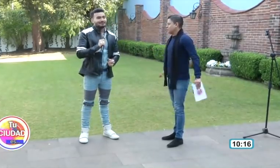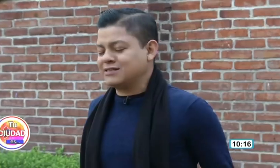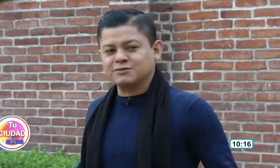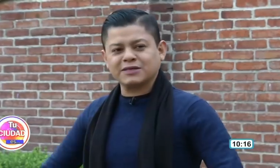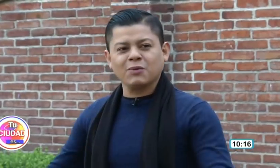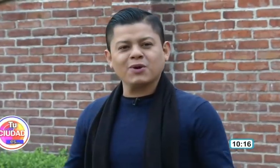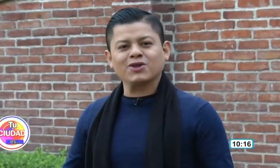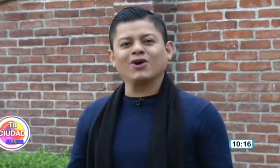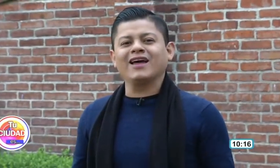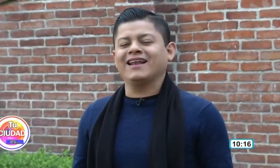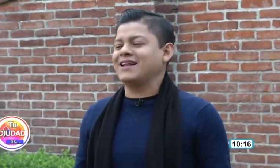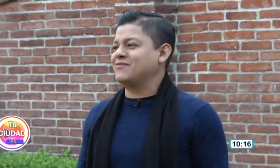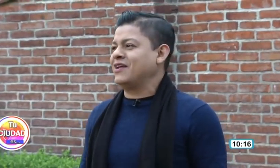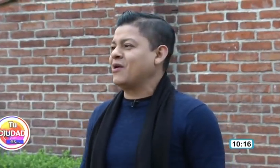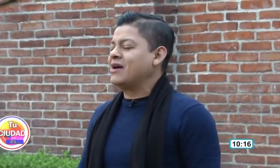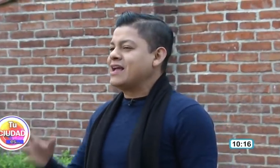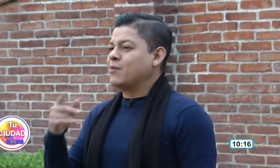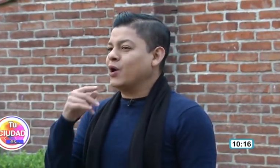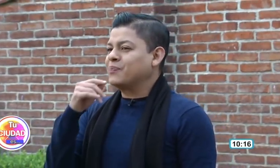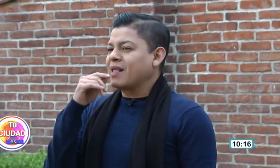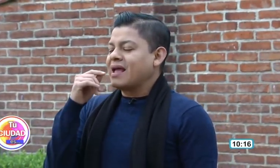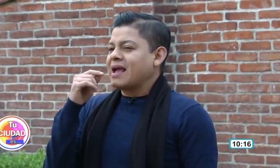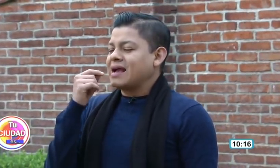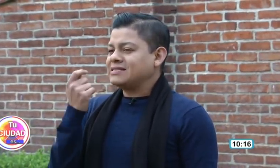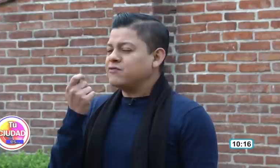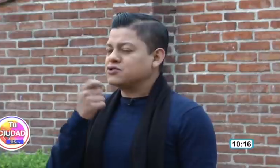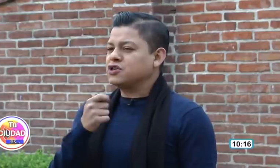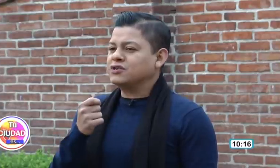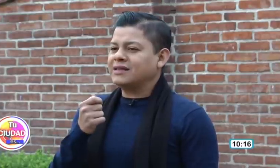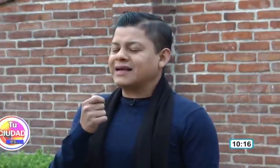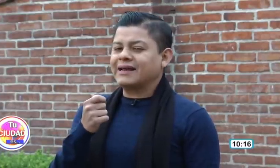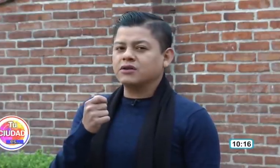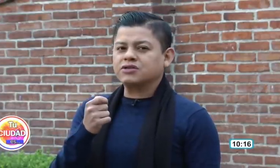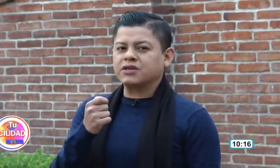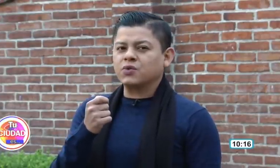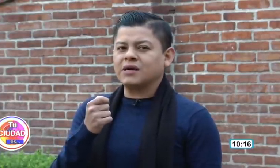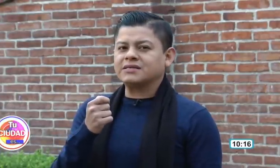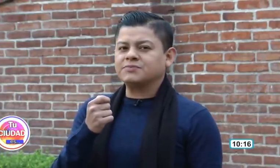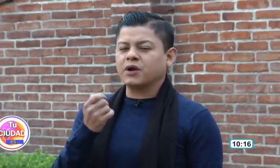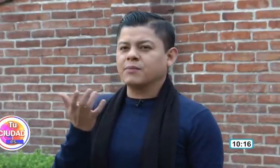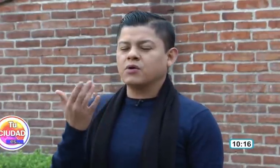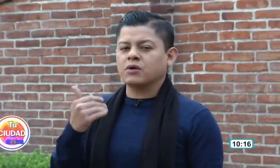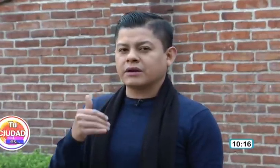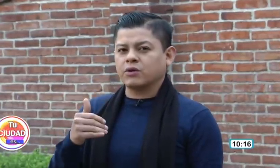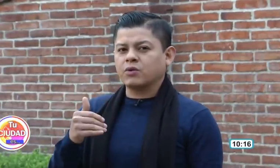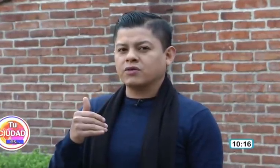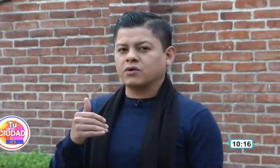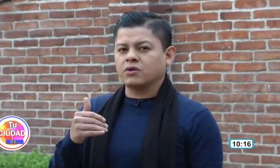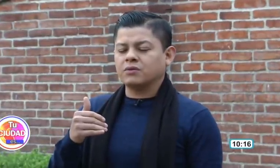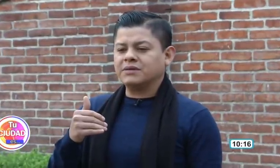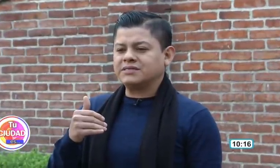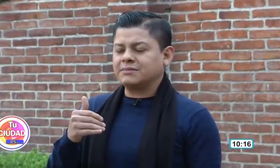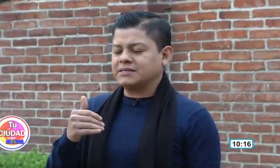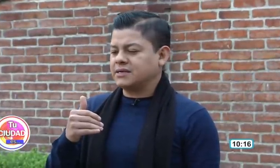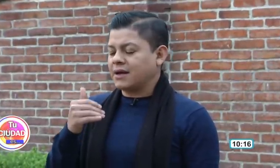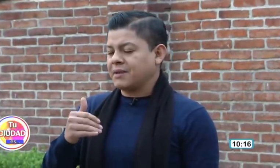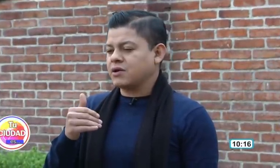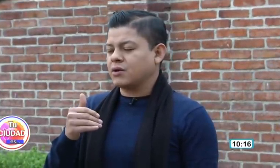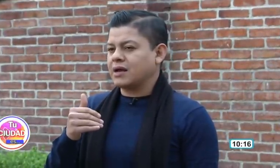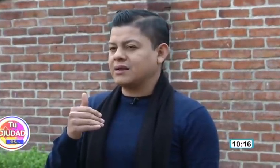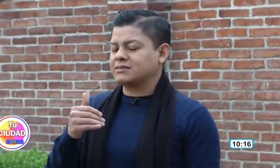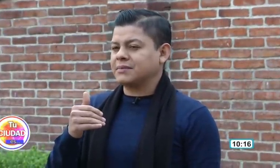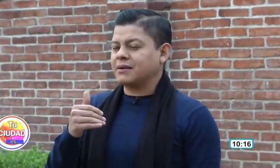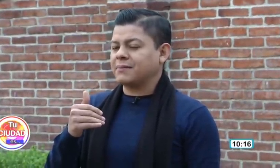se nos quitó, ya se nos pasó un poquito el frío. Y bueno, esa fusión de géneros que tú haces, por ejemplo, recuerdo cuando viniste